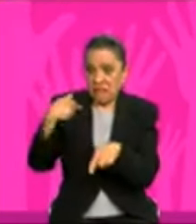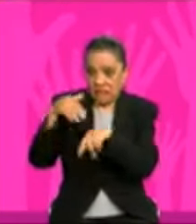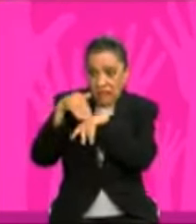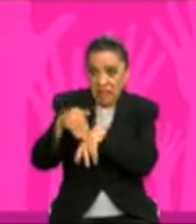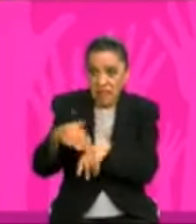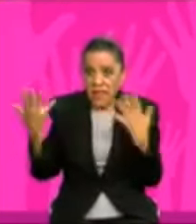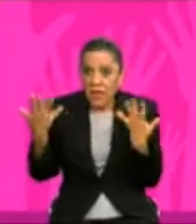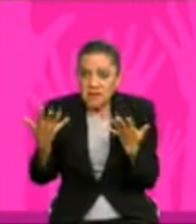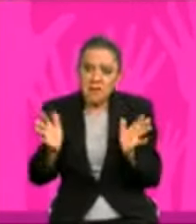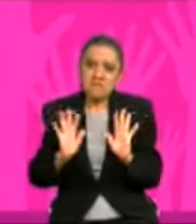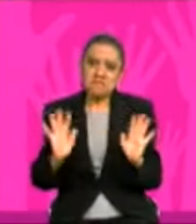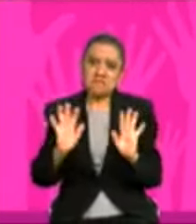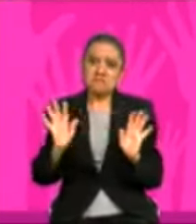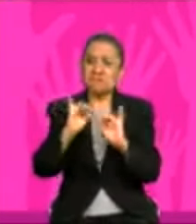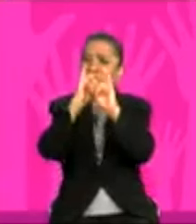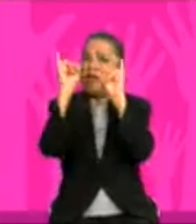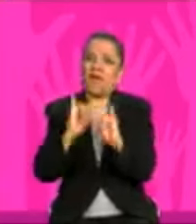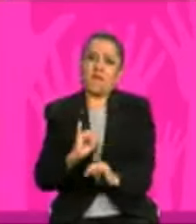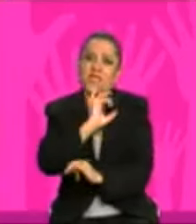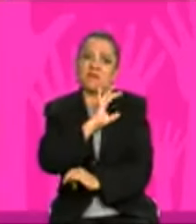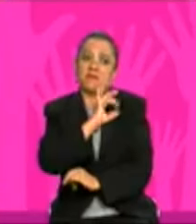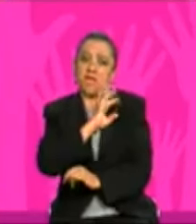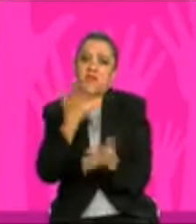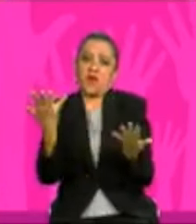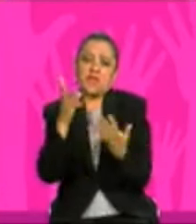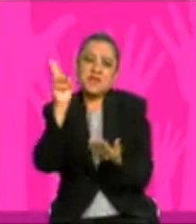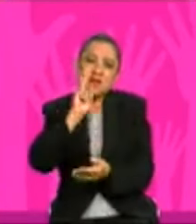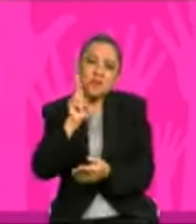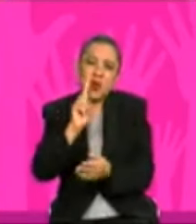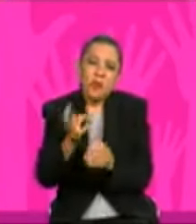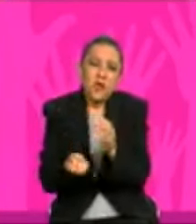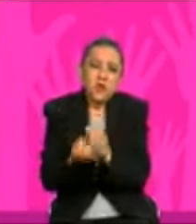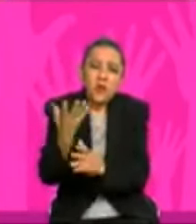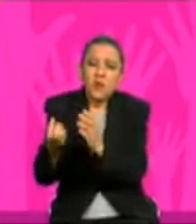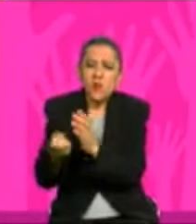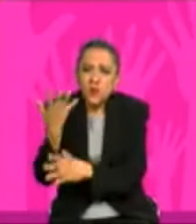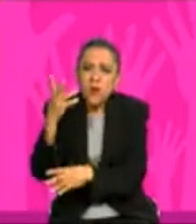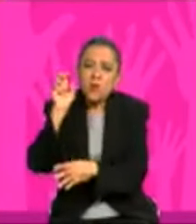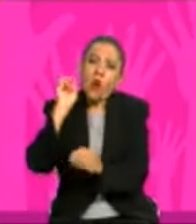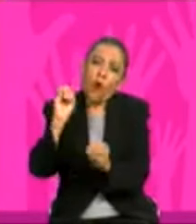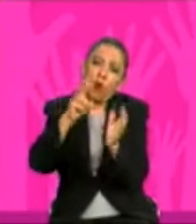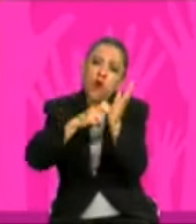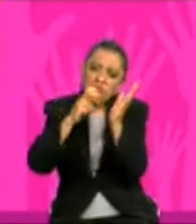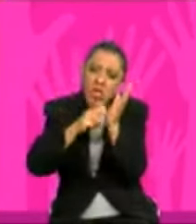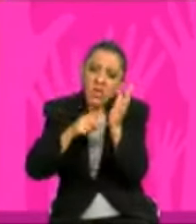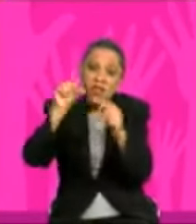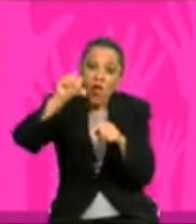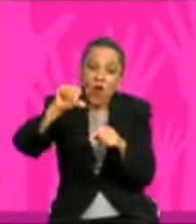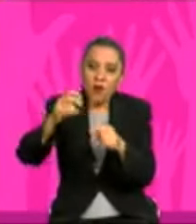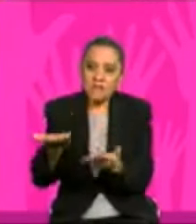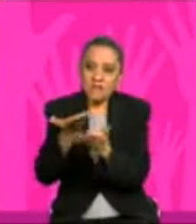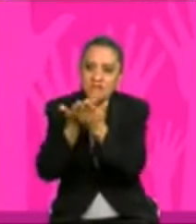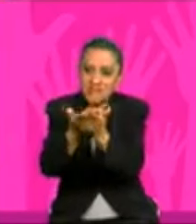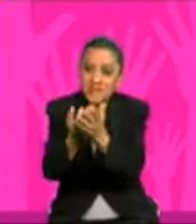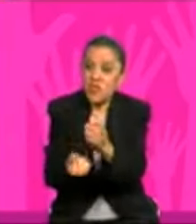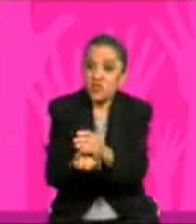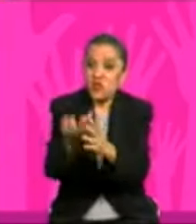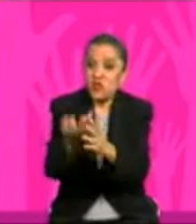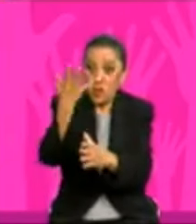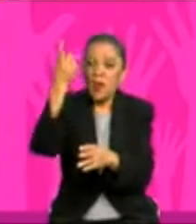miedo probar cosas diferentes y corregir. Hoy les presento una nueva opción para que Morelos sí o